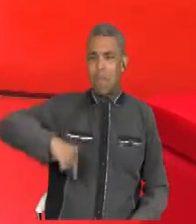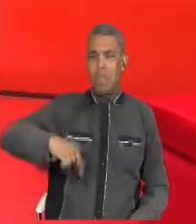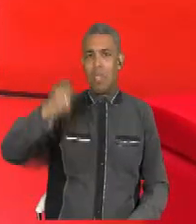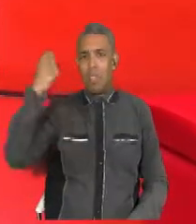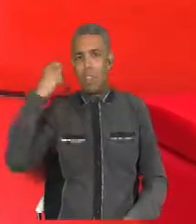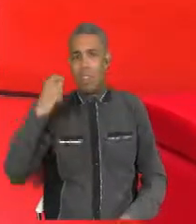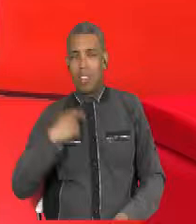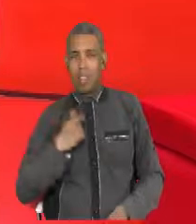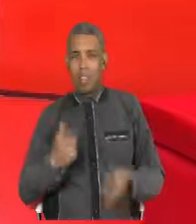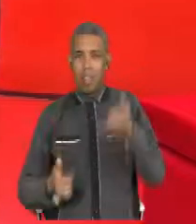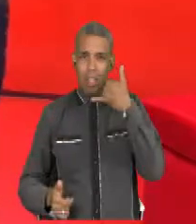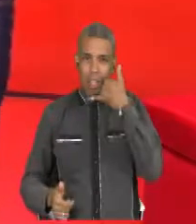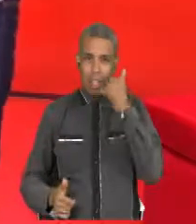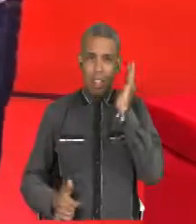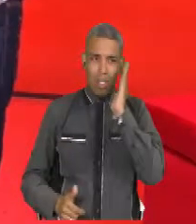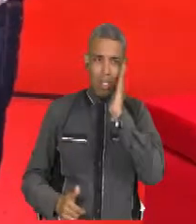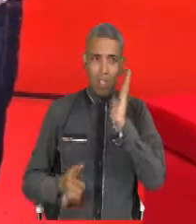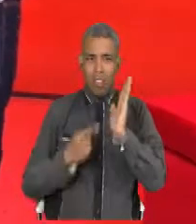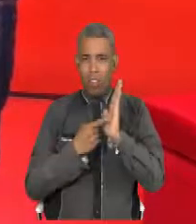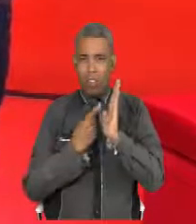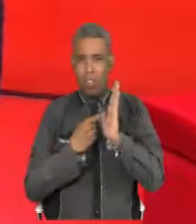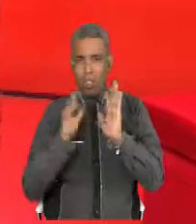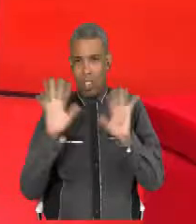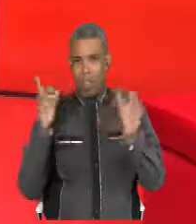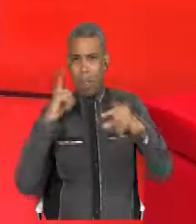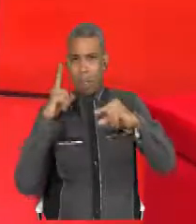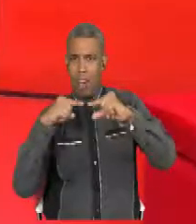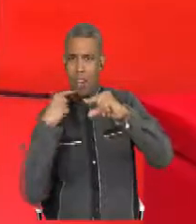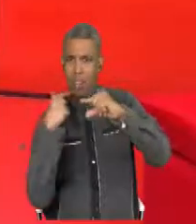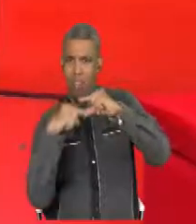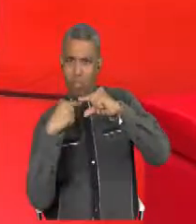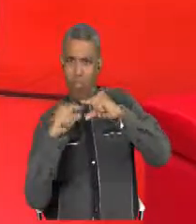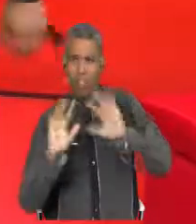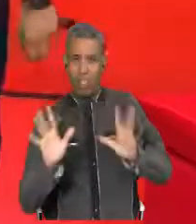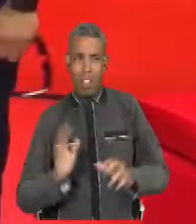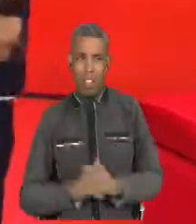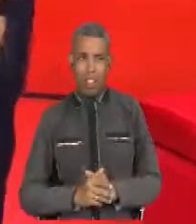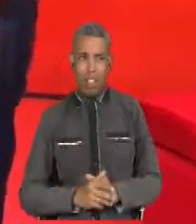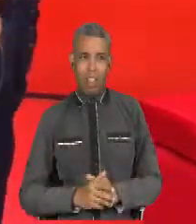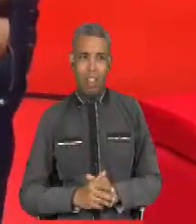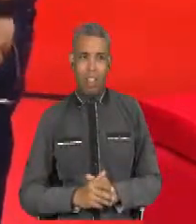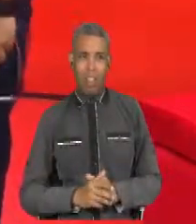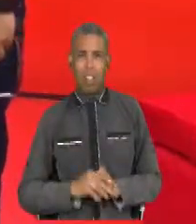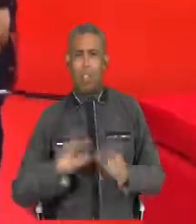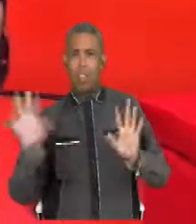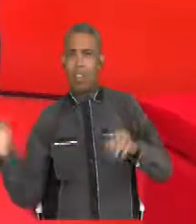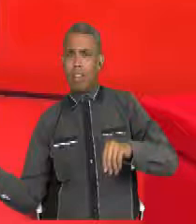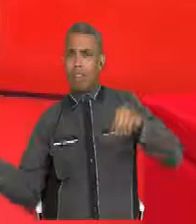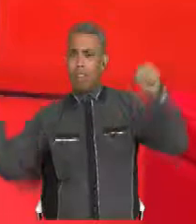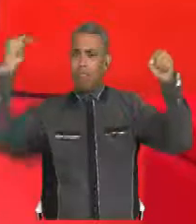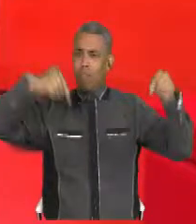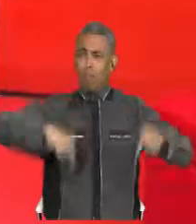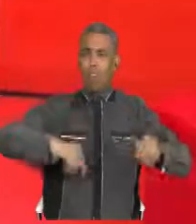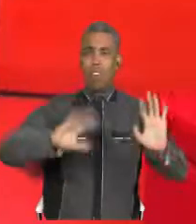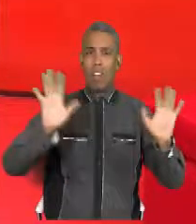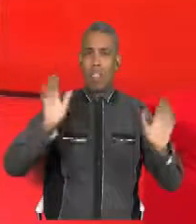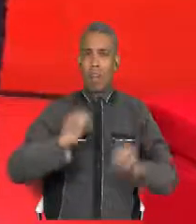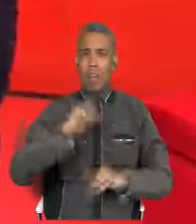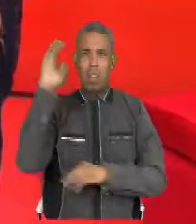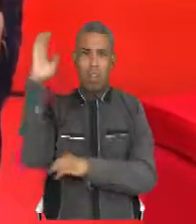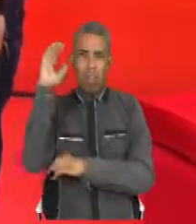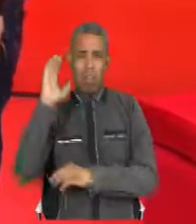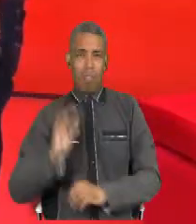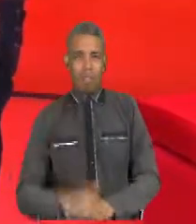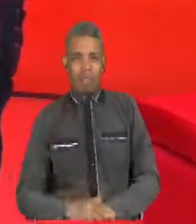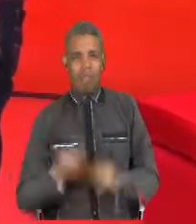teléfono celular y el correo electrónico. Claro, no, igual es entendible, viene entrando nuevamente a Barranca Bermeja apenas para arrancar con toda.